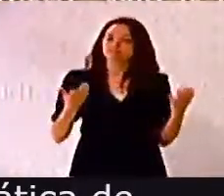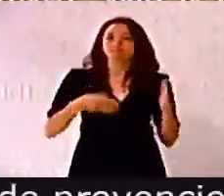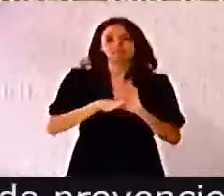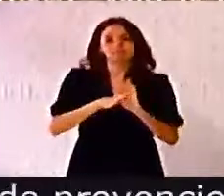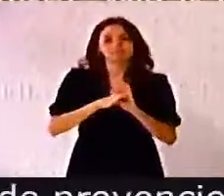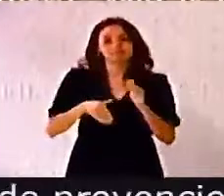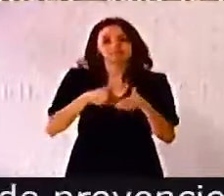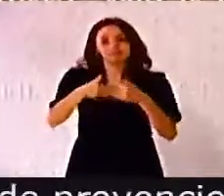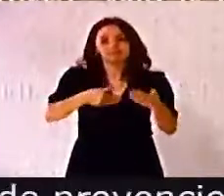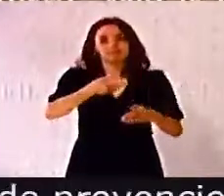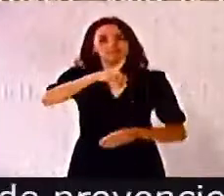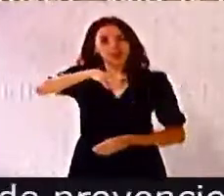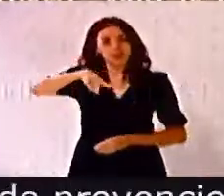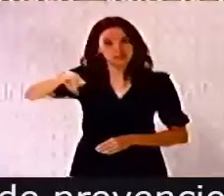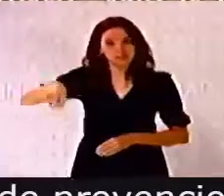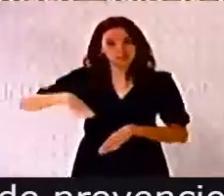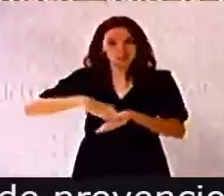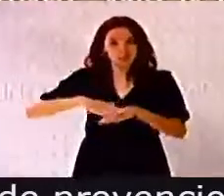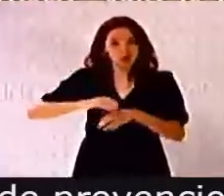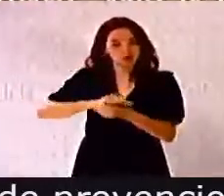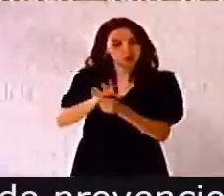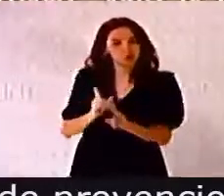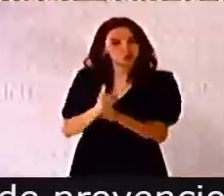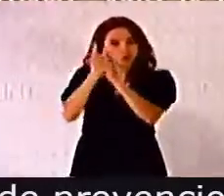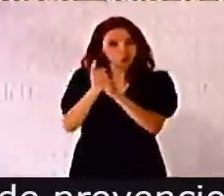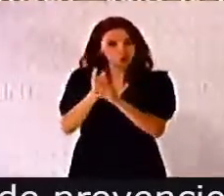estos próximos meses al coronavirus.